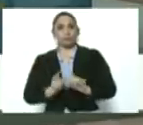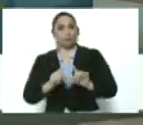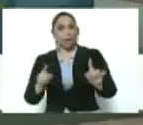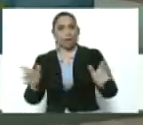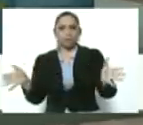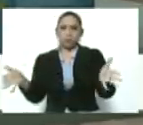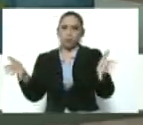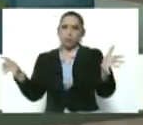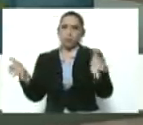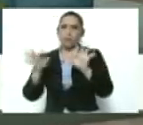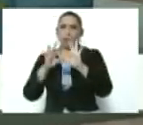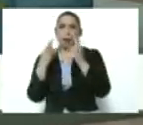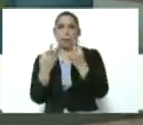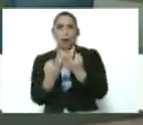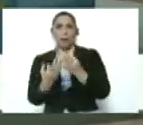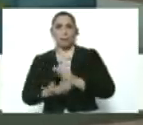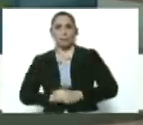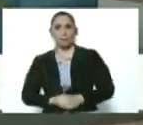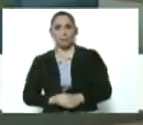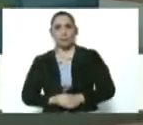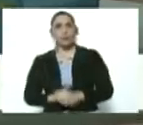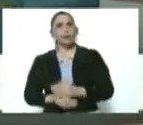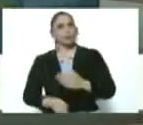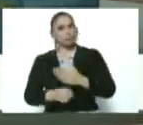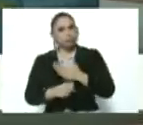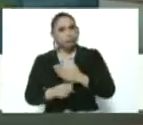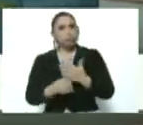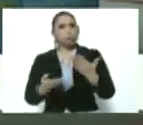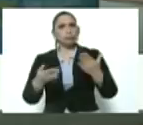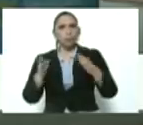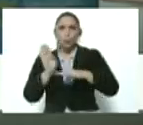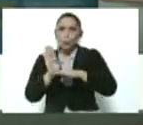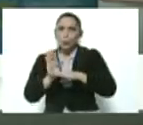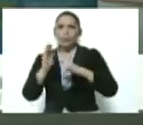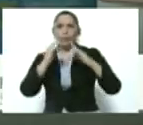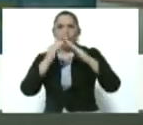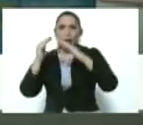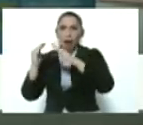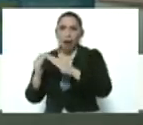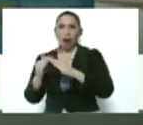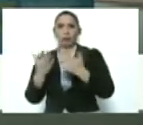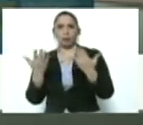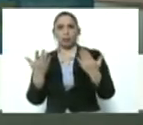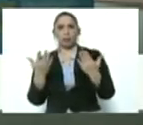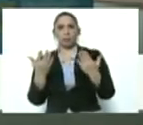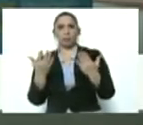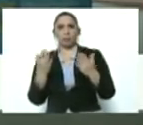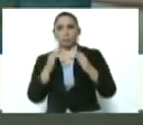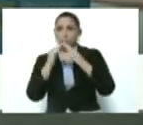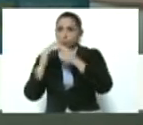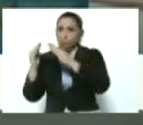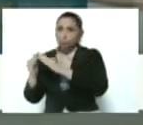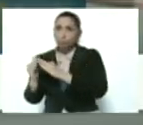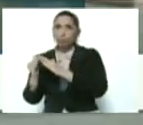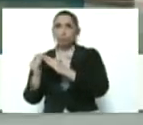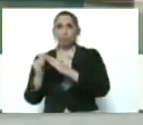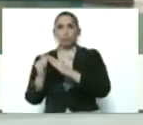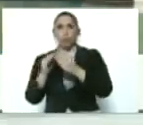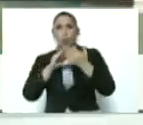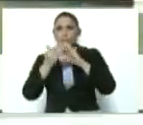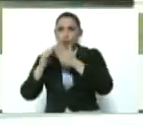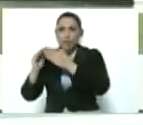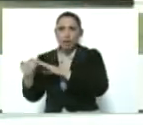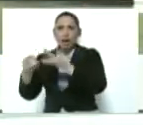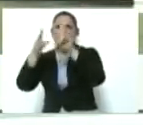motivada a la familia mantenga su hogar mantenga los alrededores en su hogar mantenga su comunidad